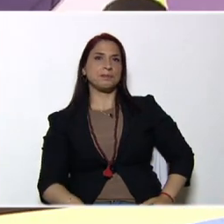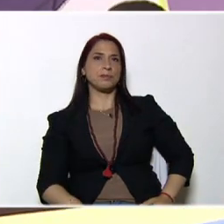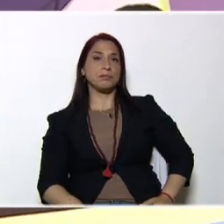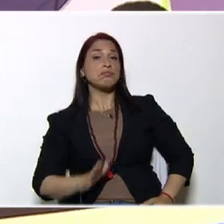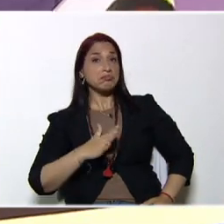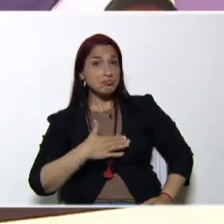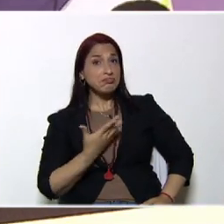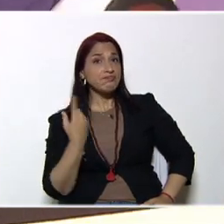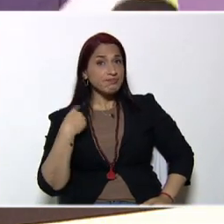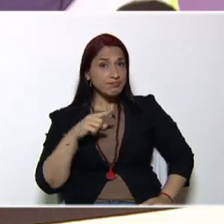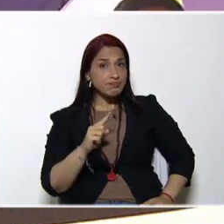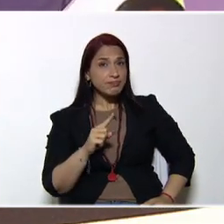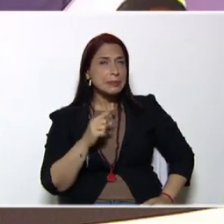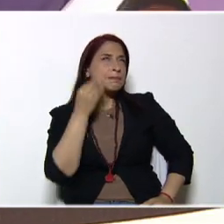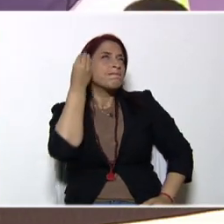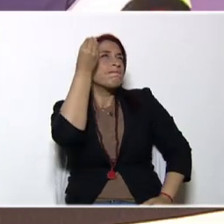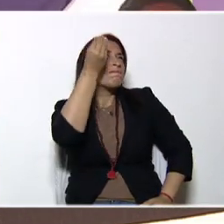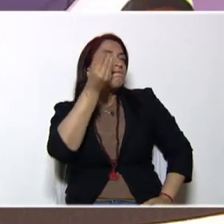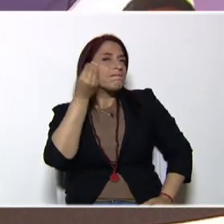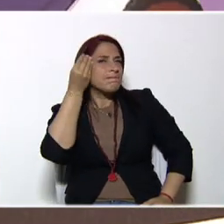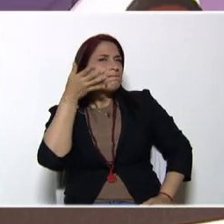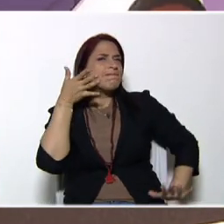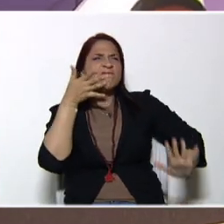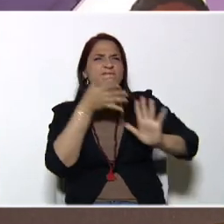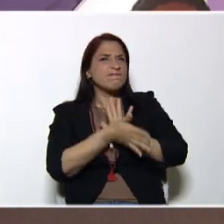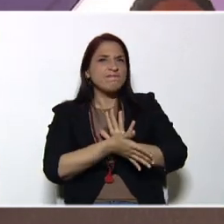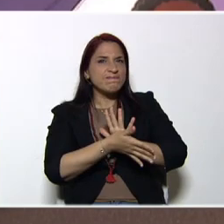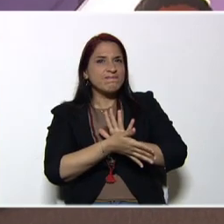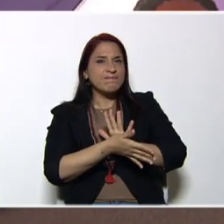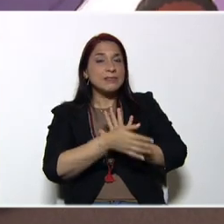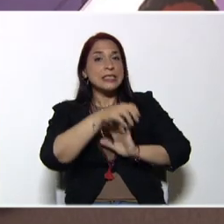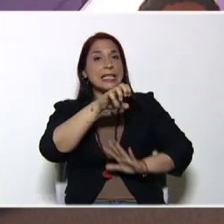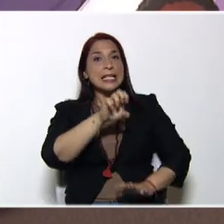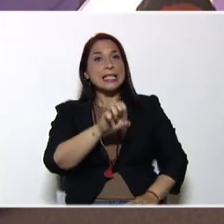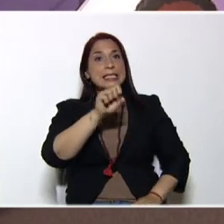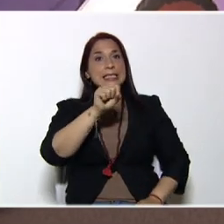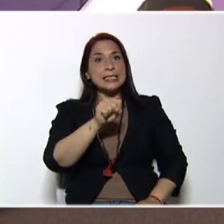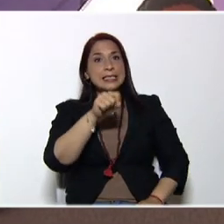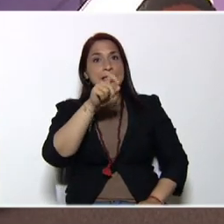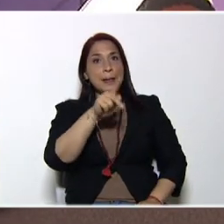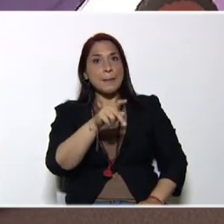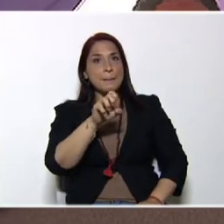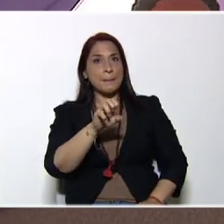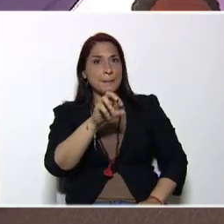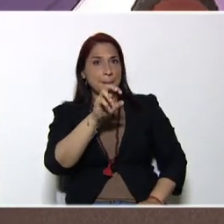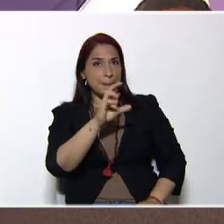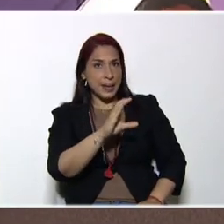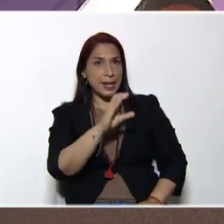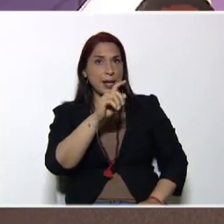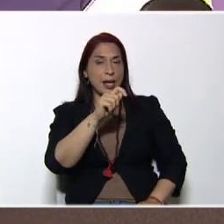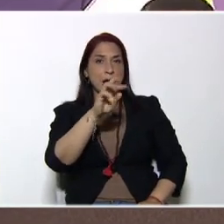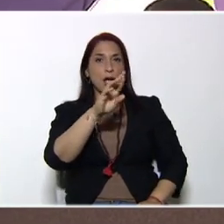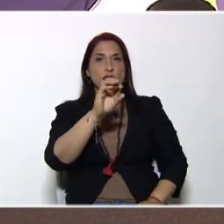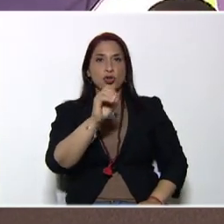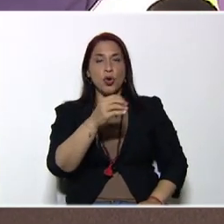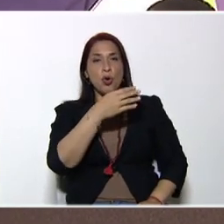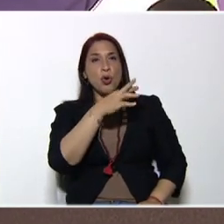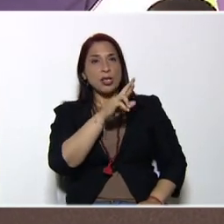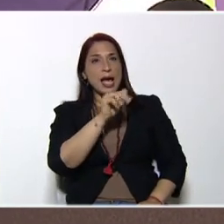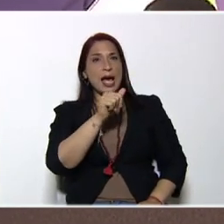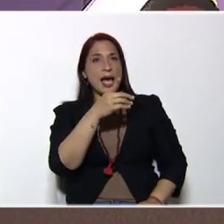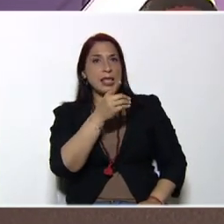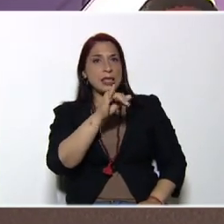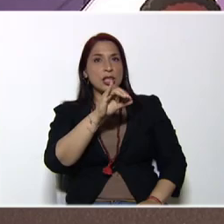pudiésemos tener una analogía de lo que es el espectro radioeléctrico en nuestro país. Pudiésemos tomar